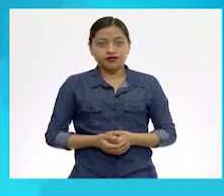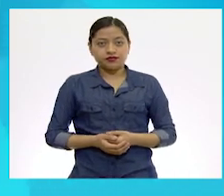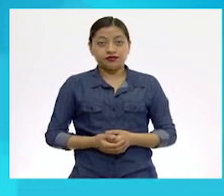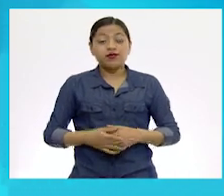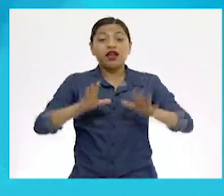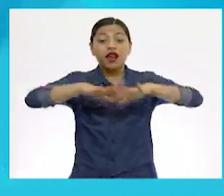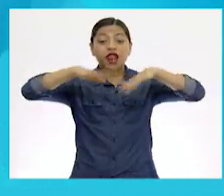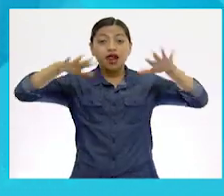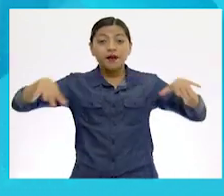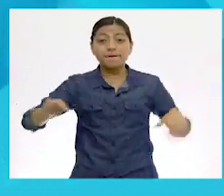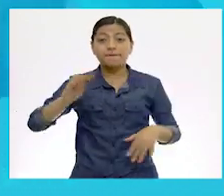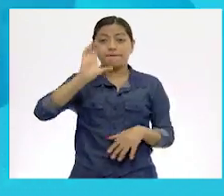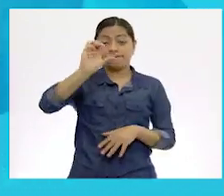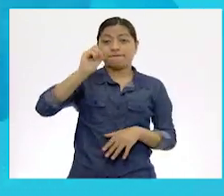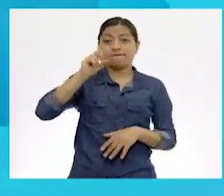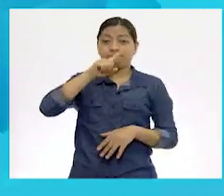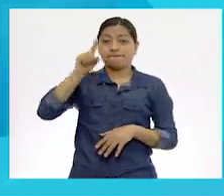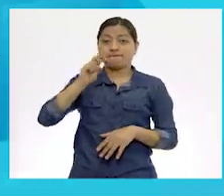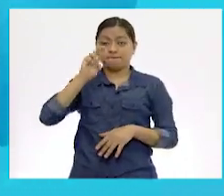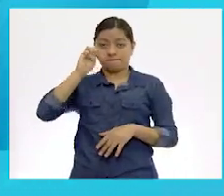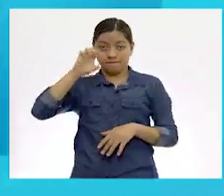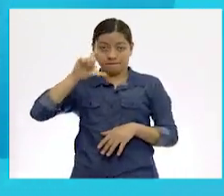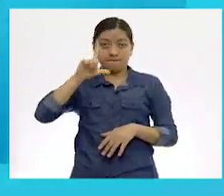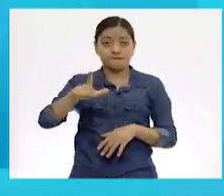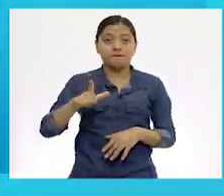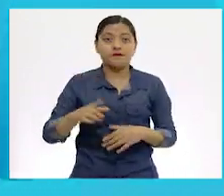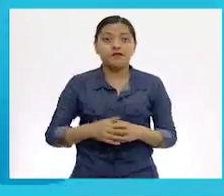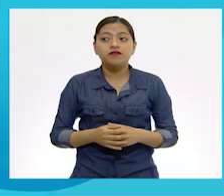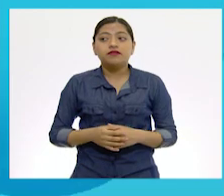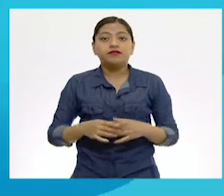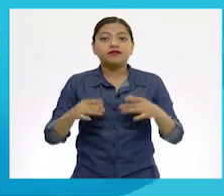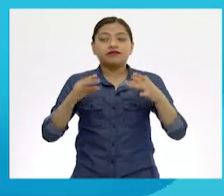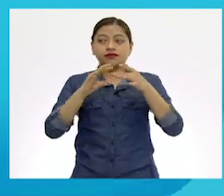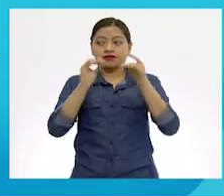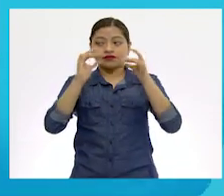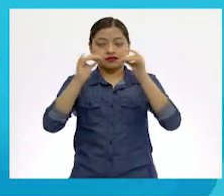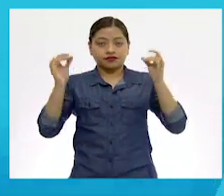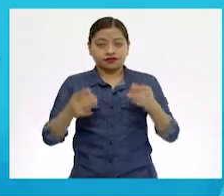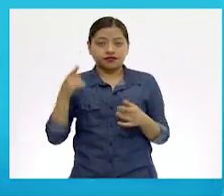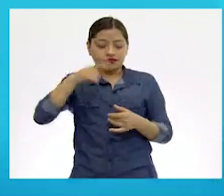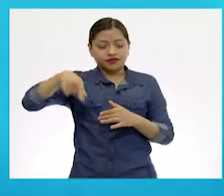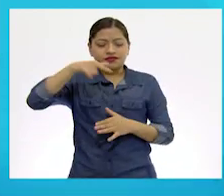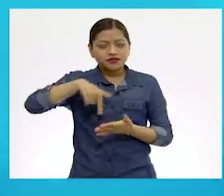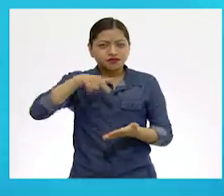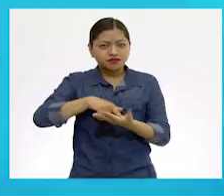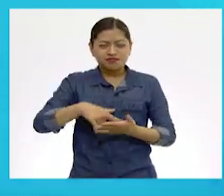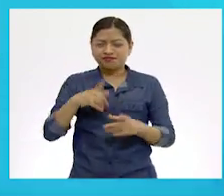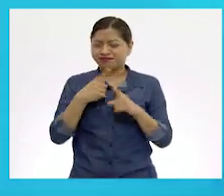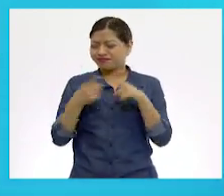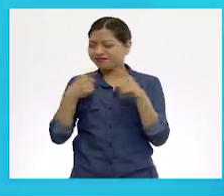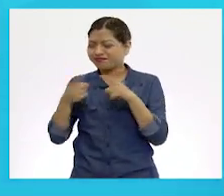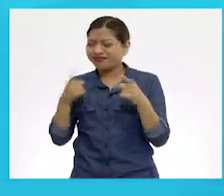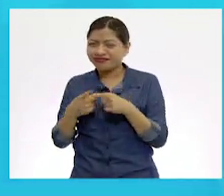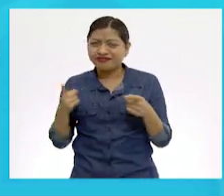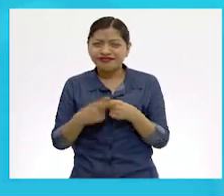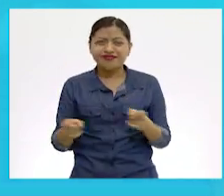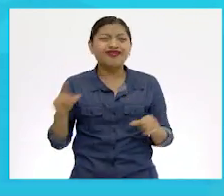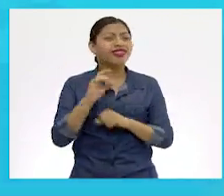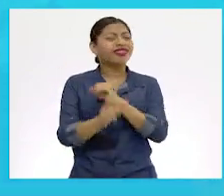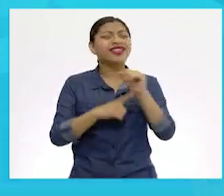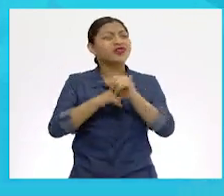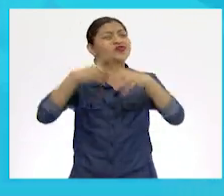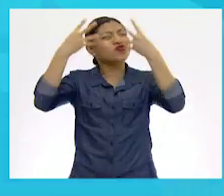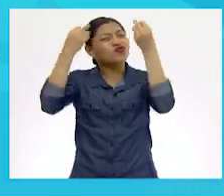El mar de Cozumel nunca deja de asombrarnos con su rica y extraordinaria diversidad marina. Aquí también